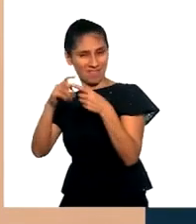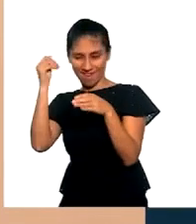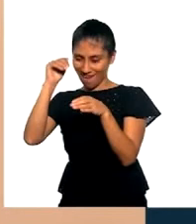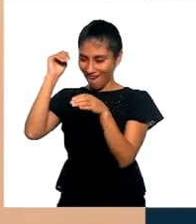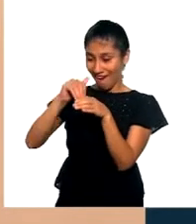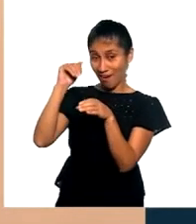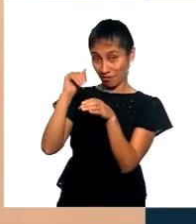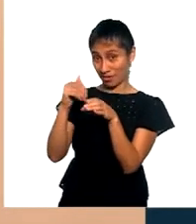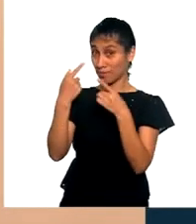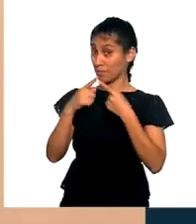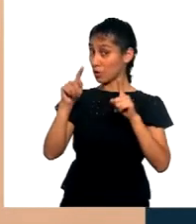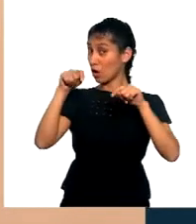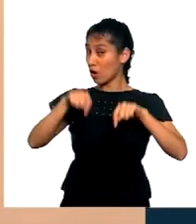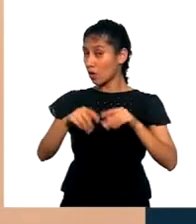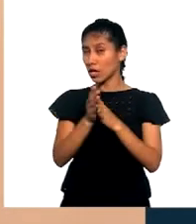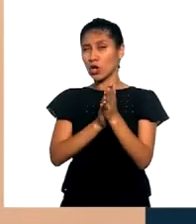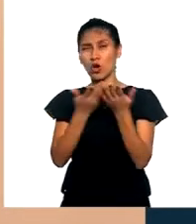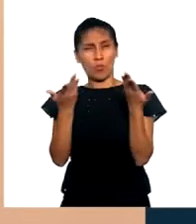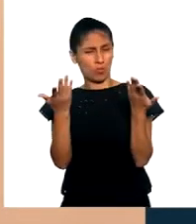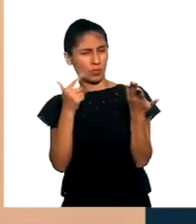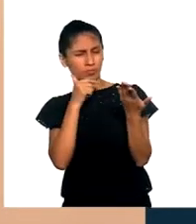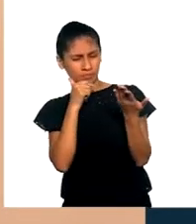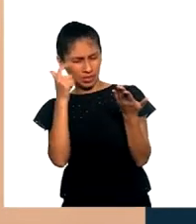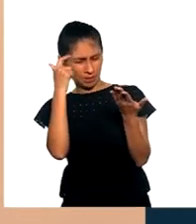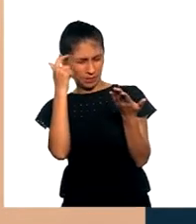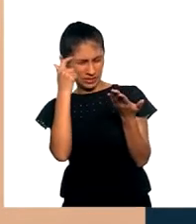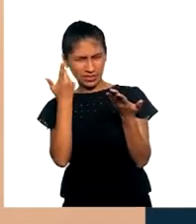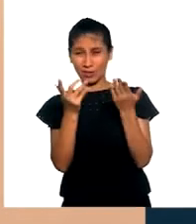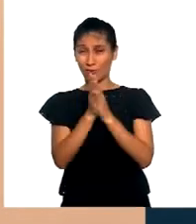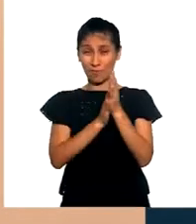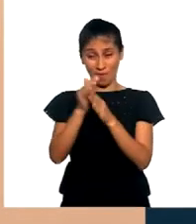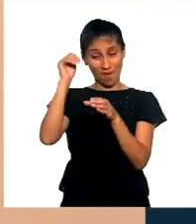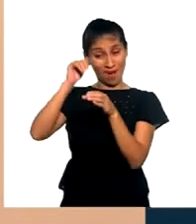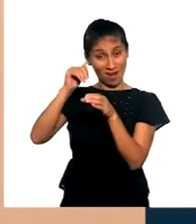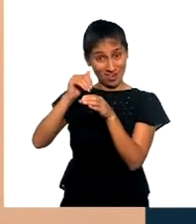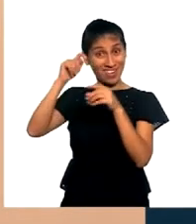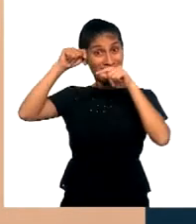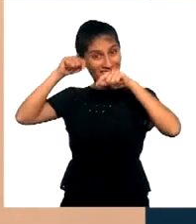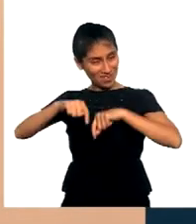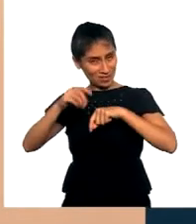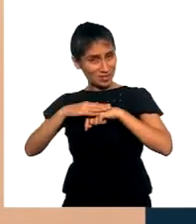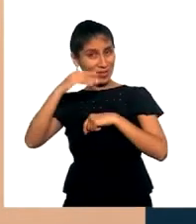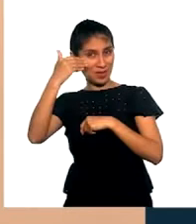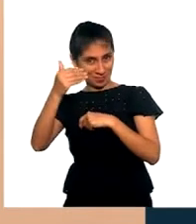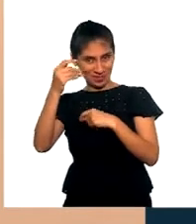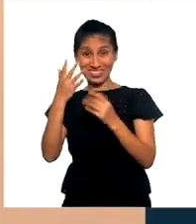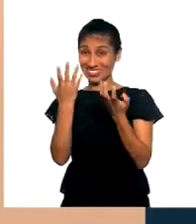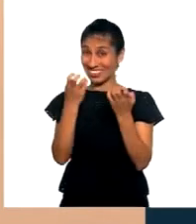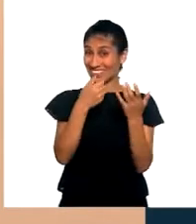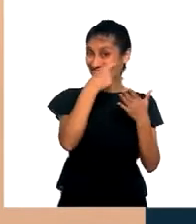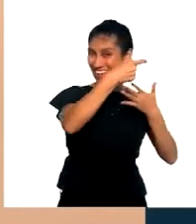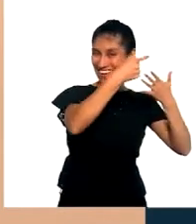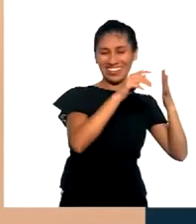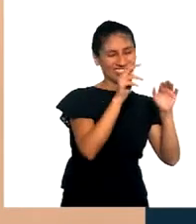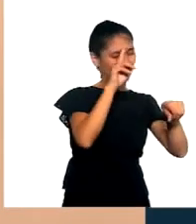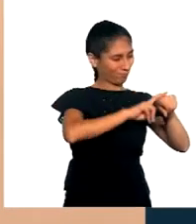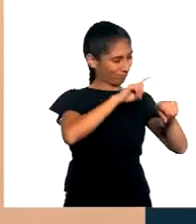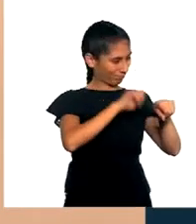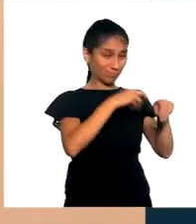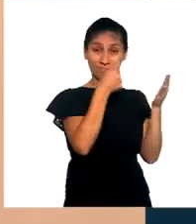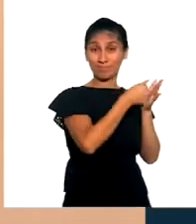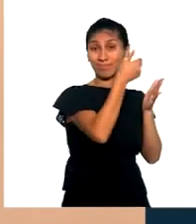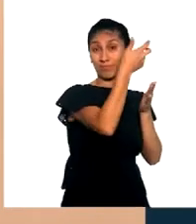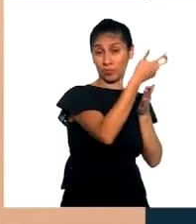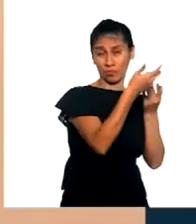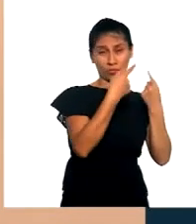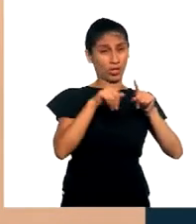nuestras metas no debería implicar negar cualquier posibilidad de disfrute en el presente entonces si claro que es necesario reducir